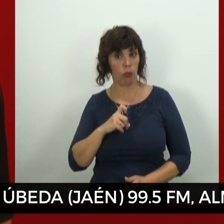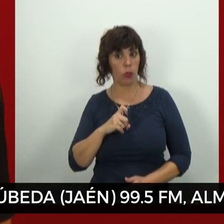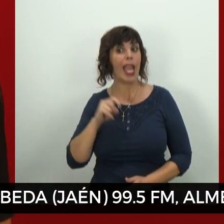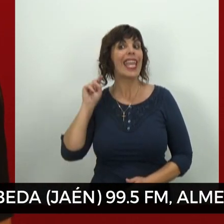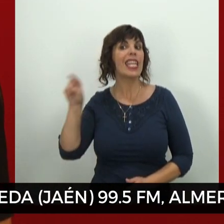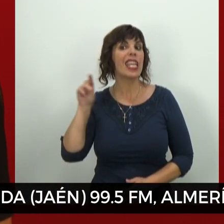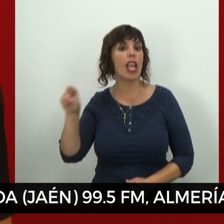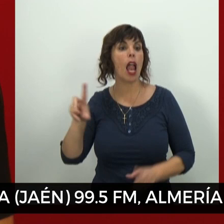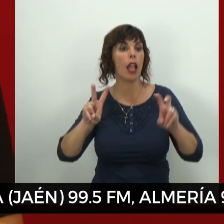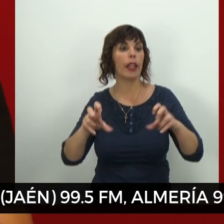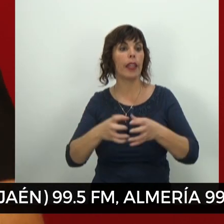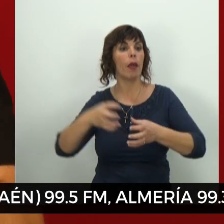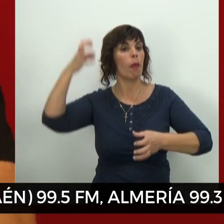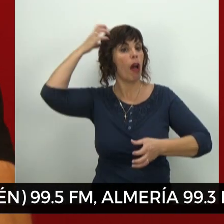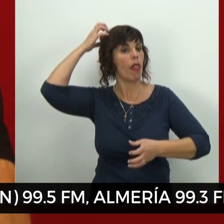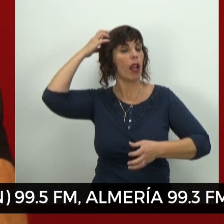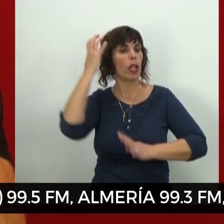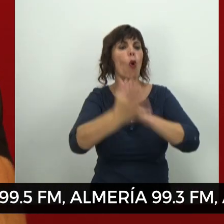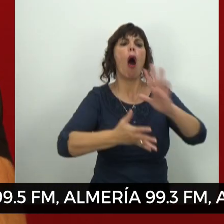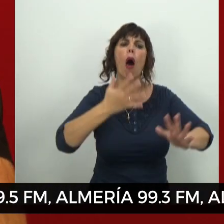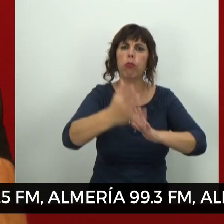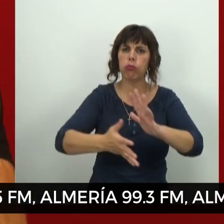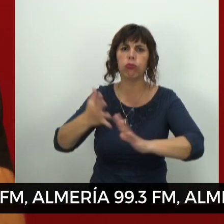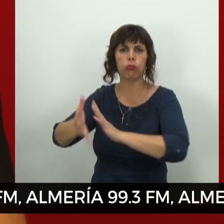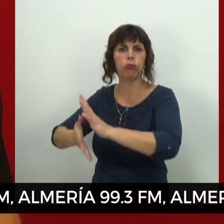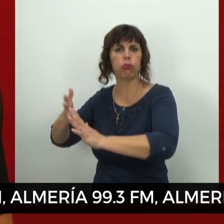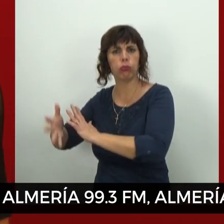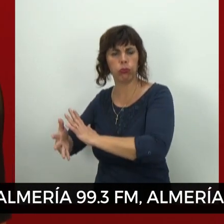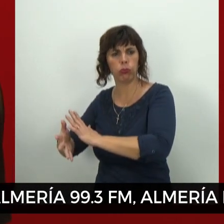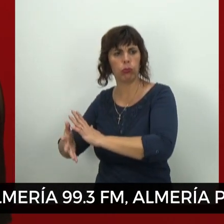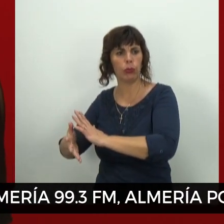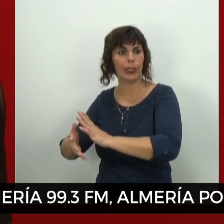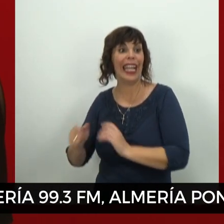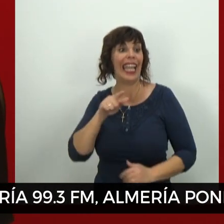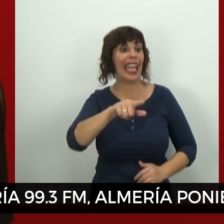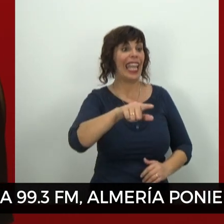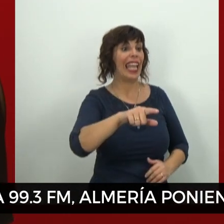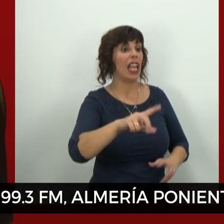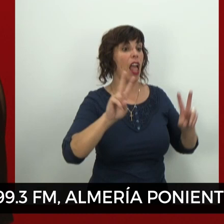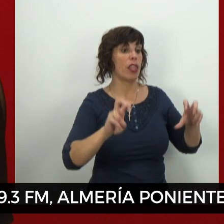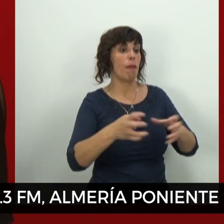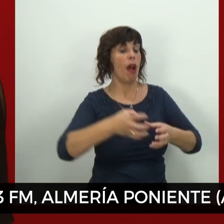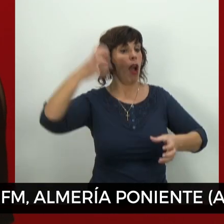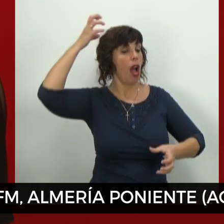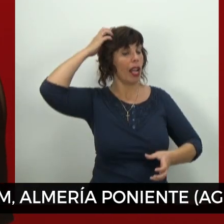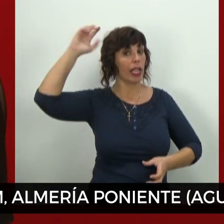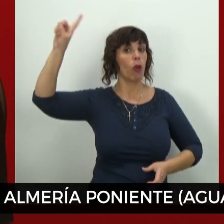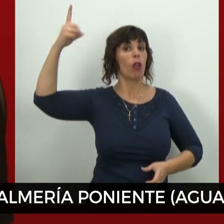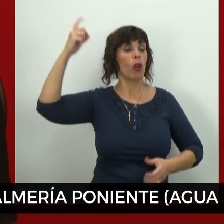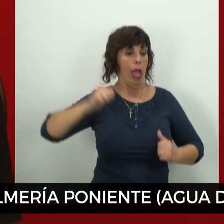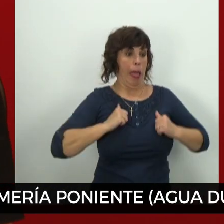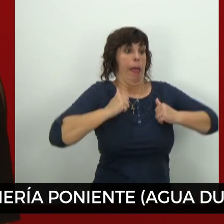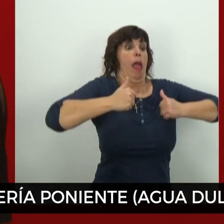reino, su primera venida allí en Galilea, Idumea, Jerusalén,